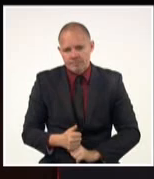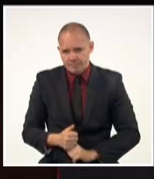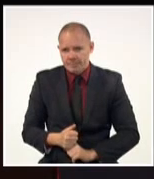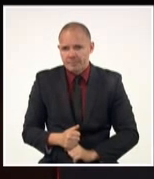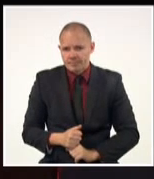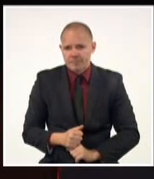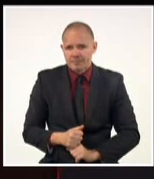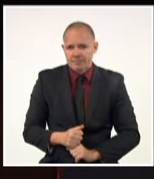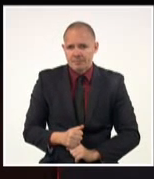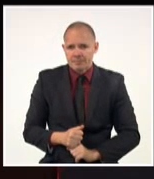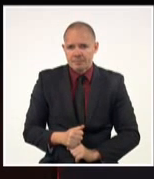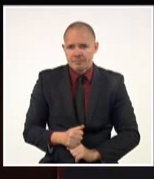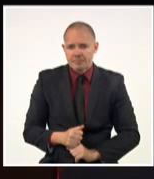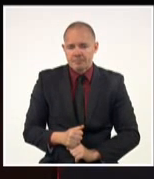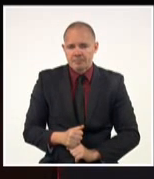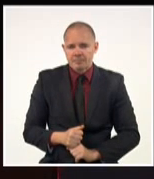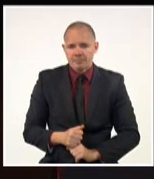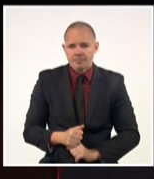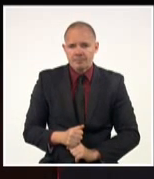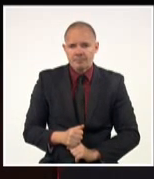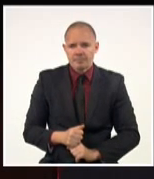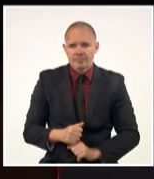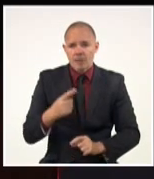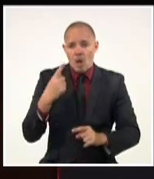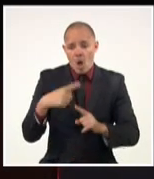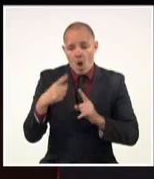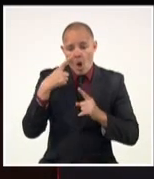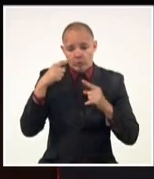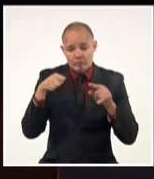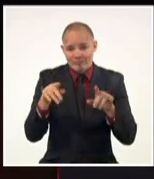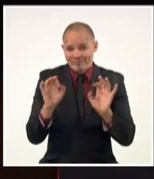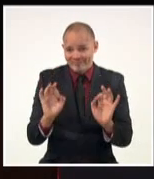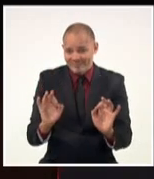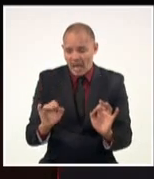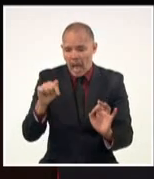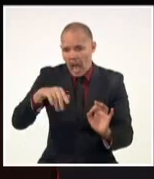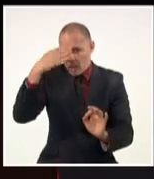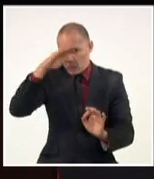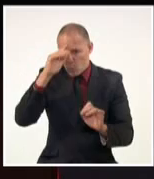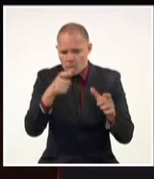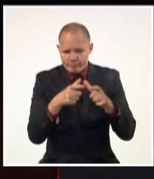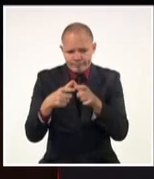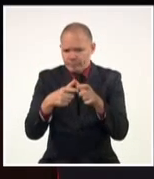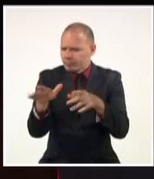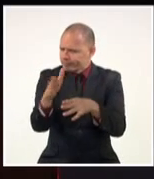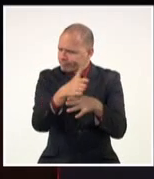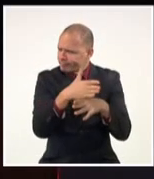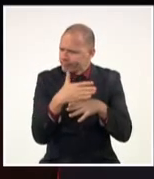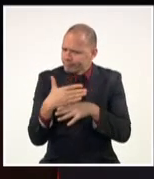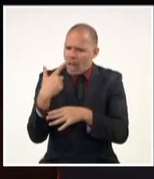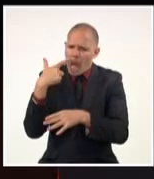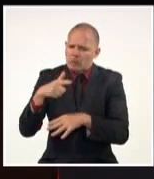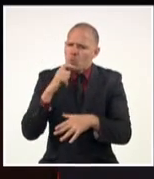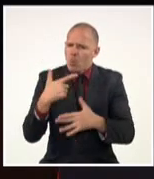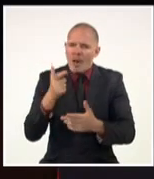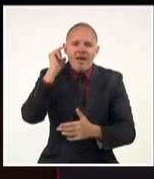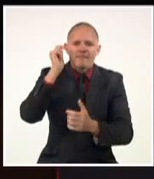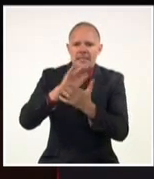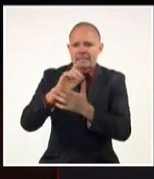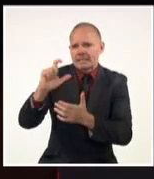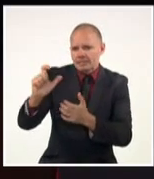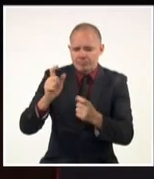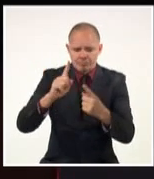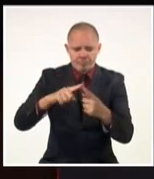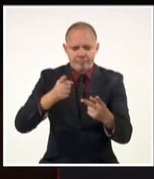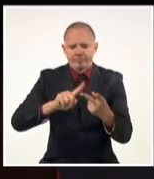irreversible. Con genuinas organizaciones de masas y todas las vías posibles abiertas a la